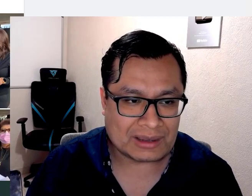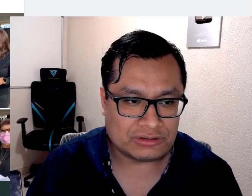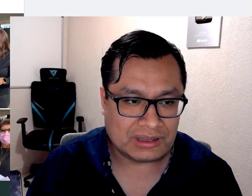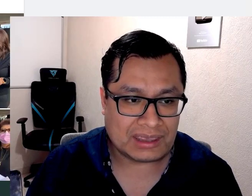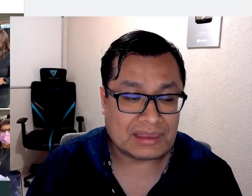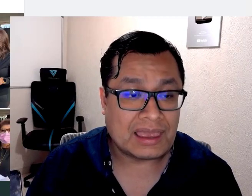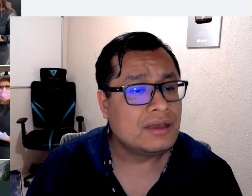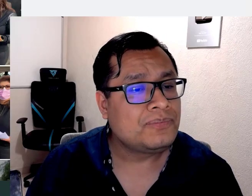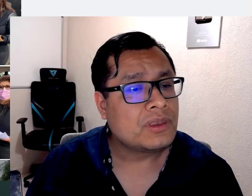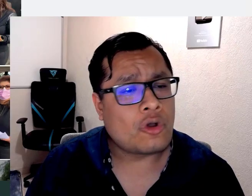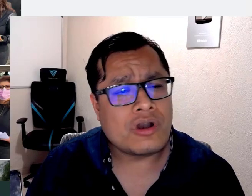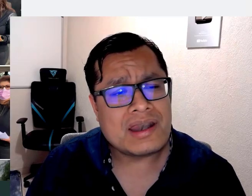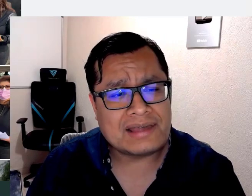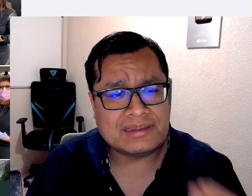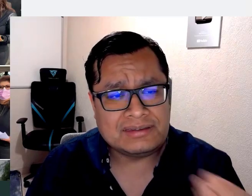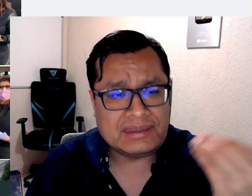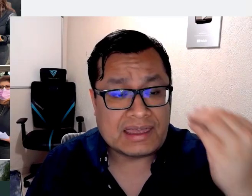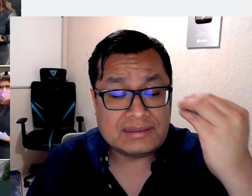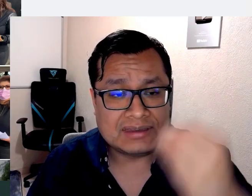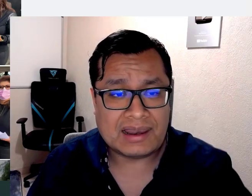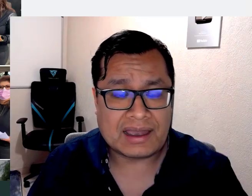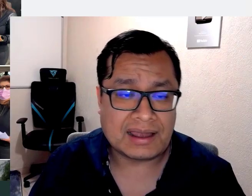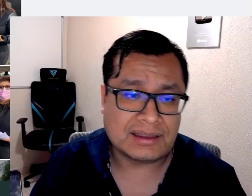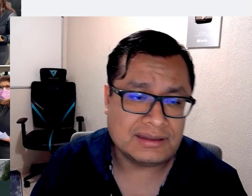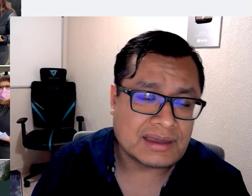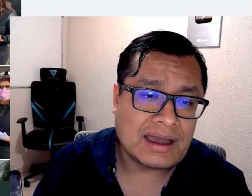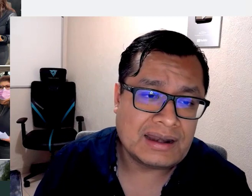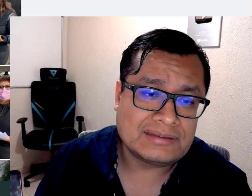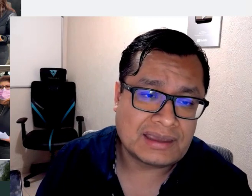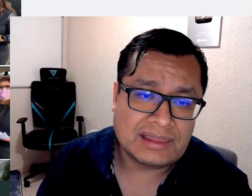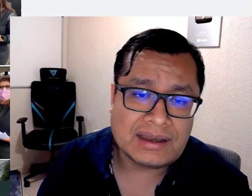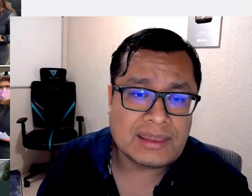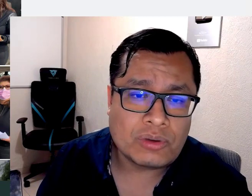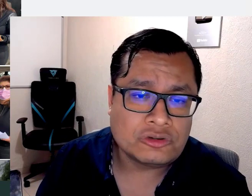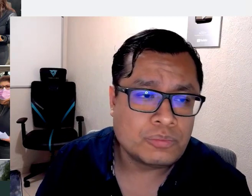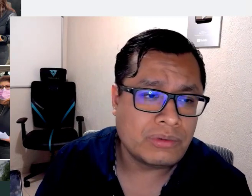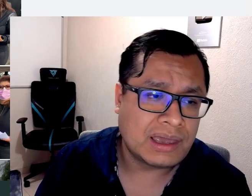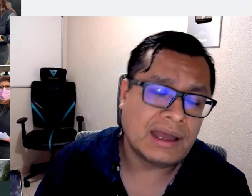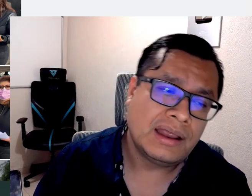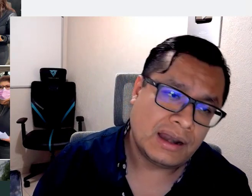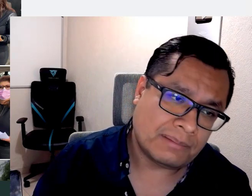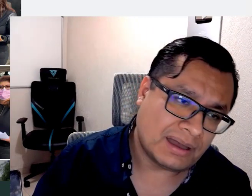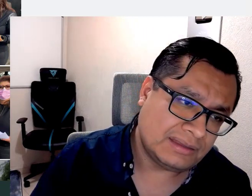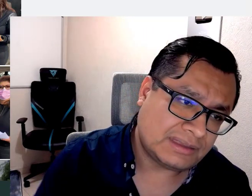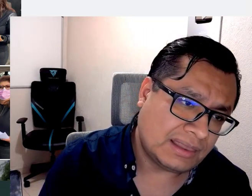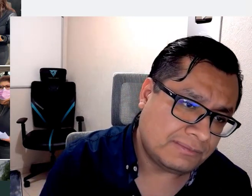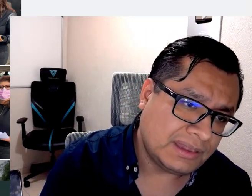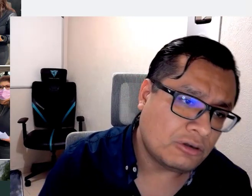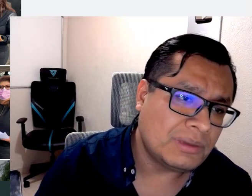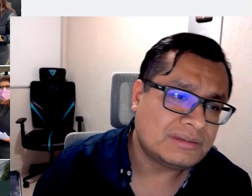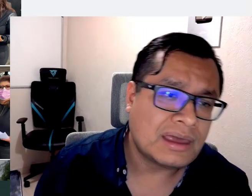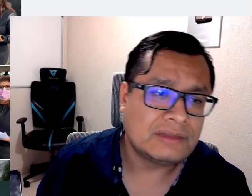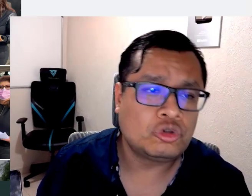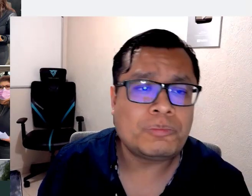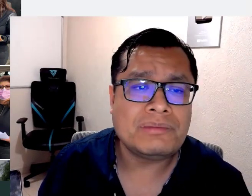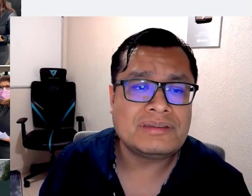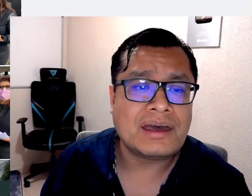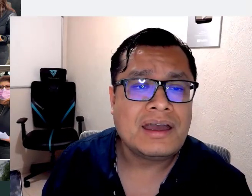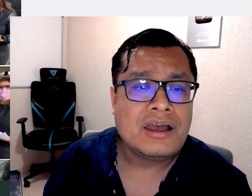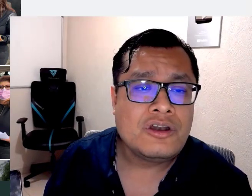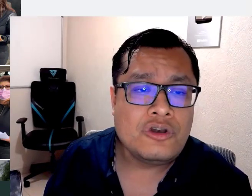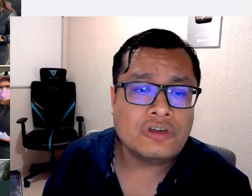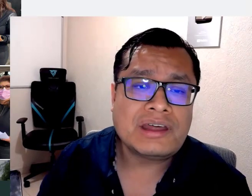comparte lo siguiente con las sencillas que la caracteriza la secretaria de educación pública la maestra del fin a gómez es